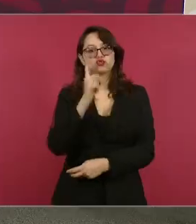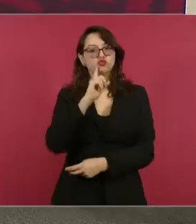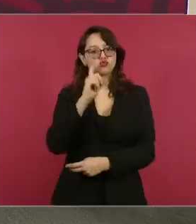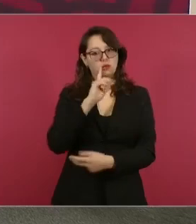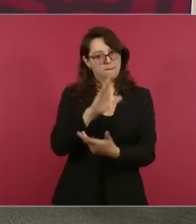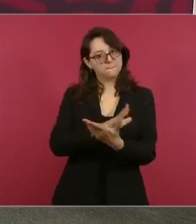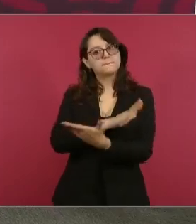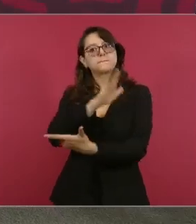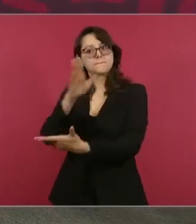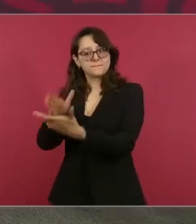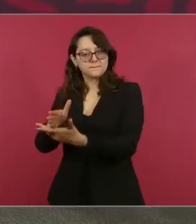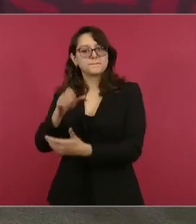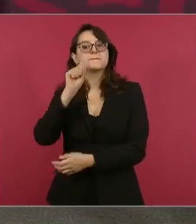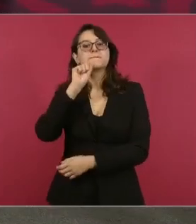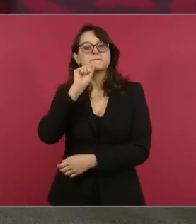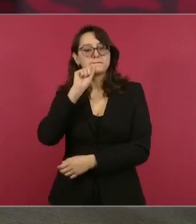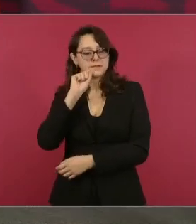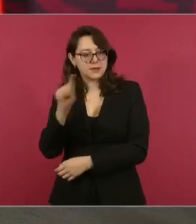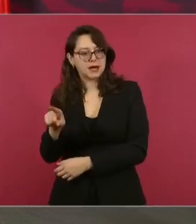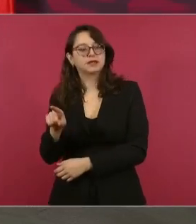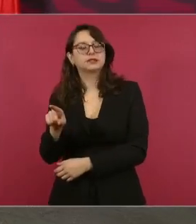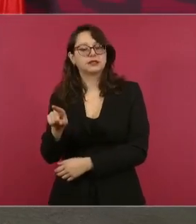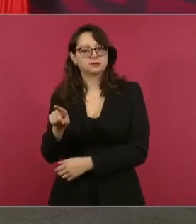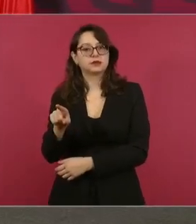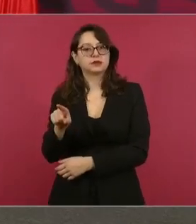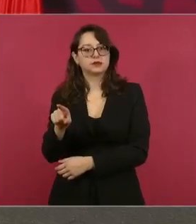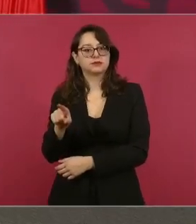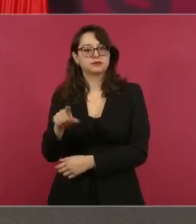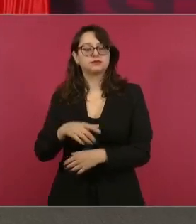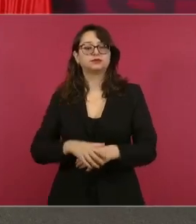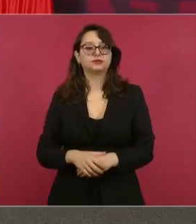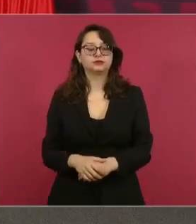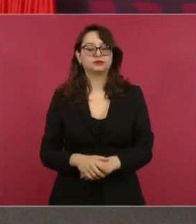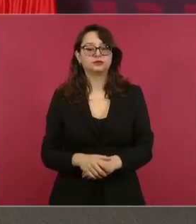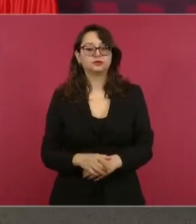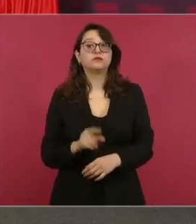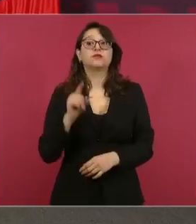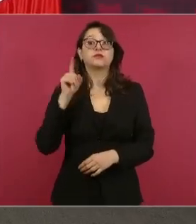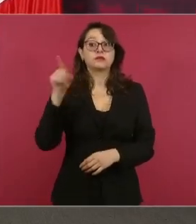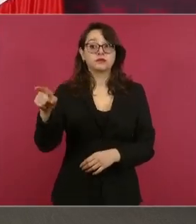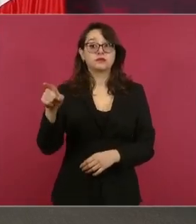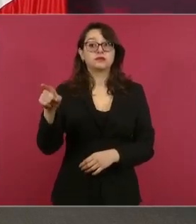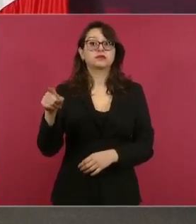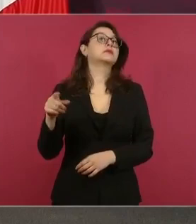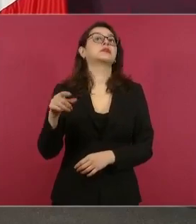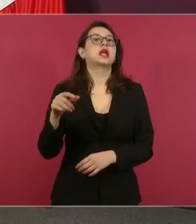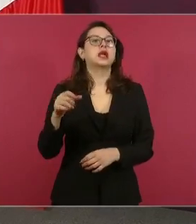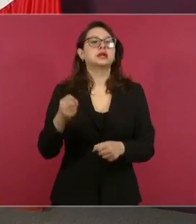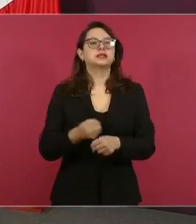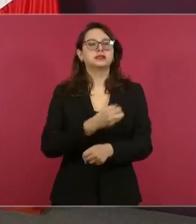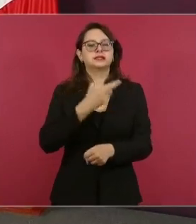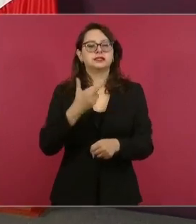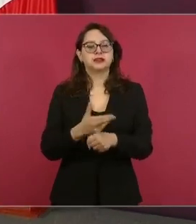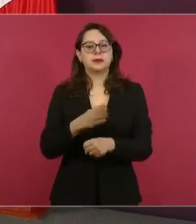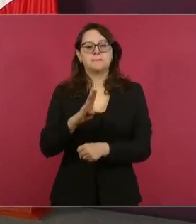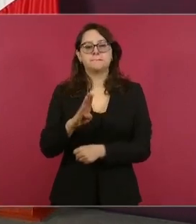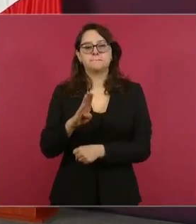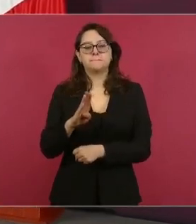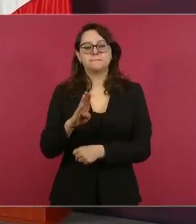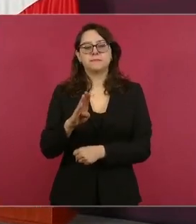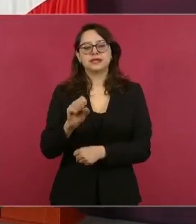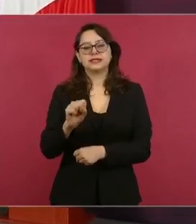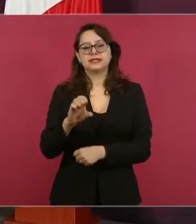allá la secretaria de Bienestar, el secretario de